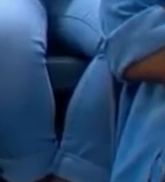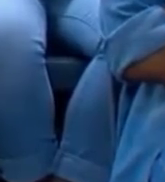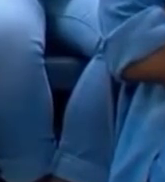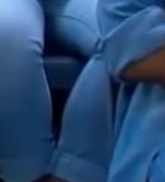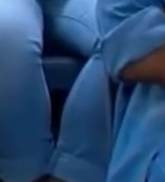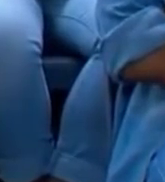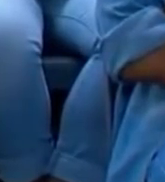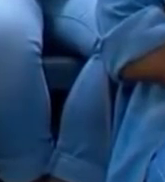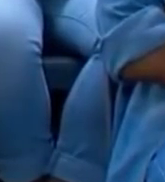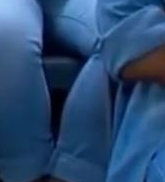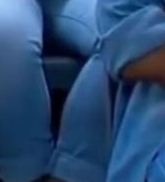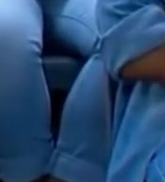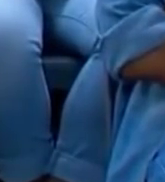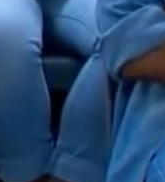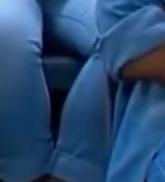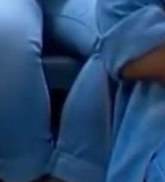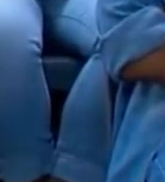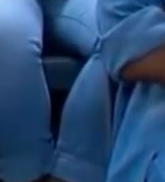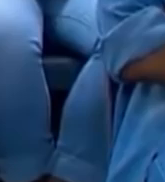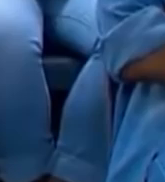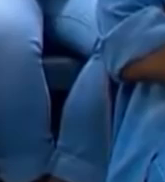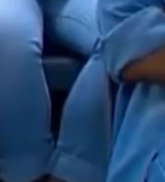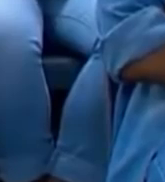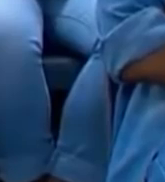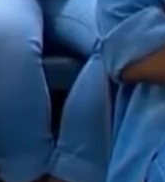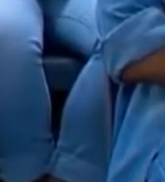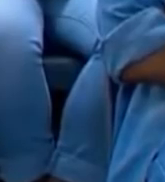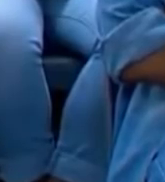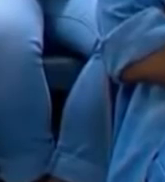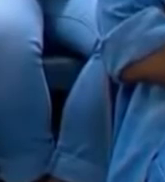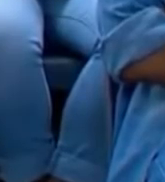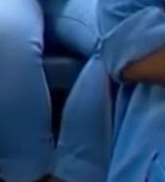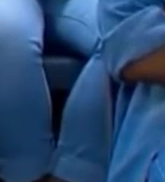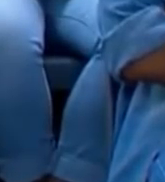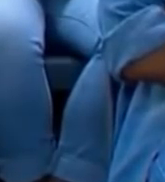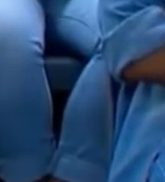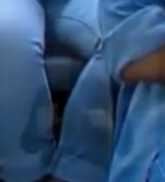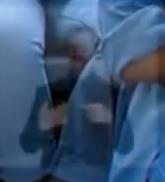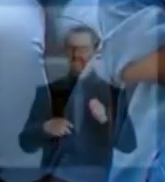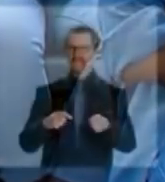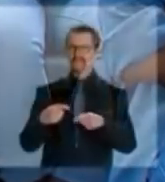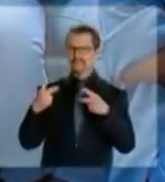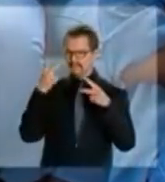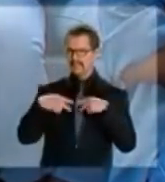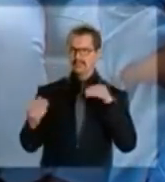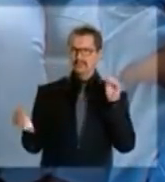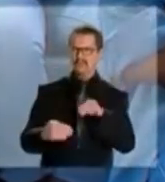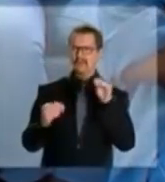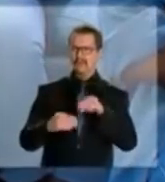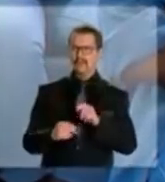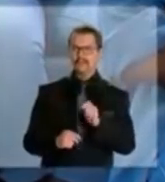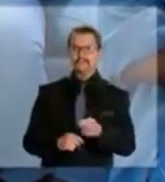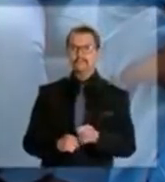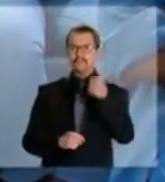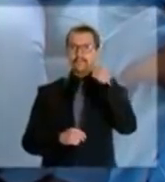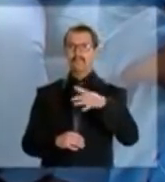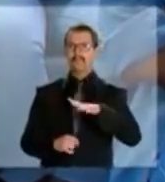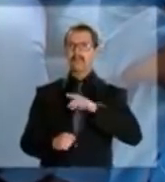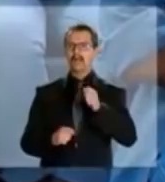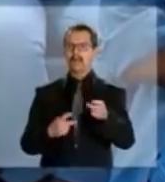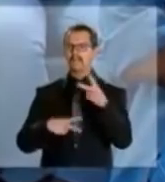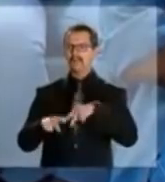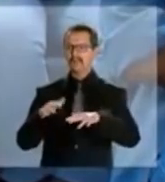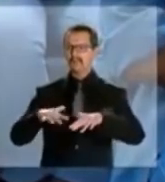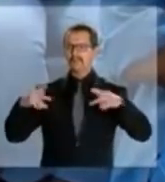frontera con eeuu y cuenta por primera vez en la historia de los debates electorales de nuestro país con público participativo todos